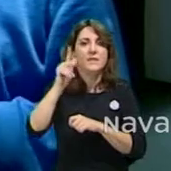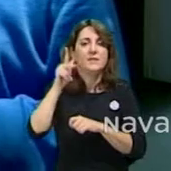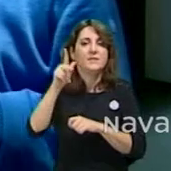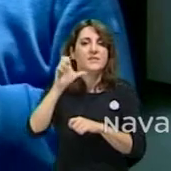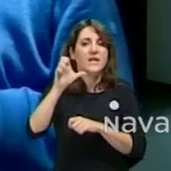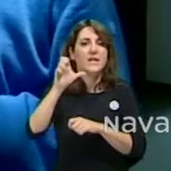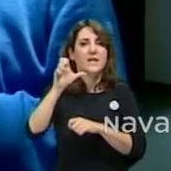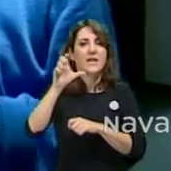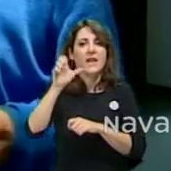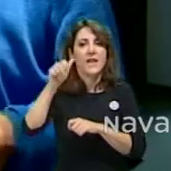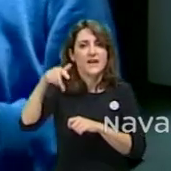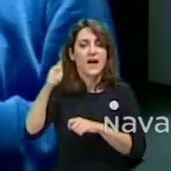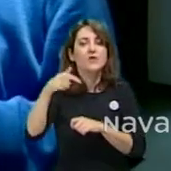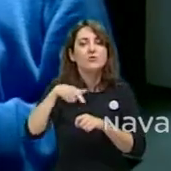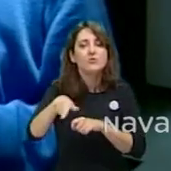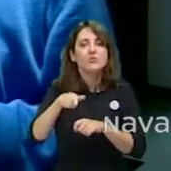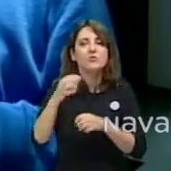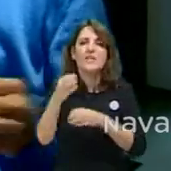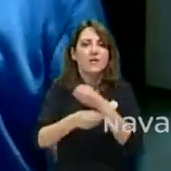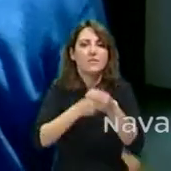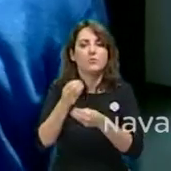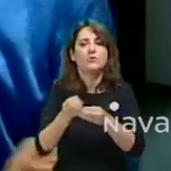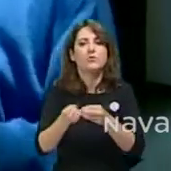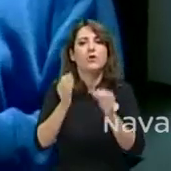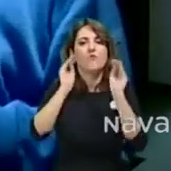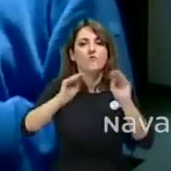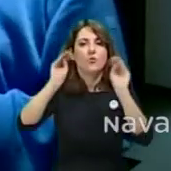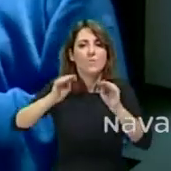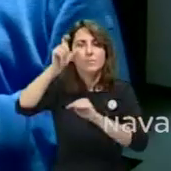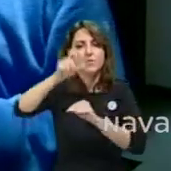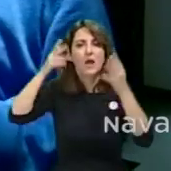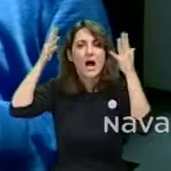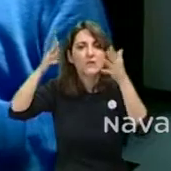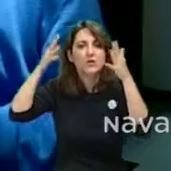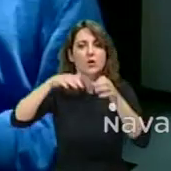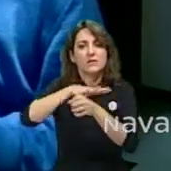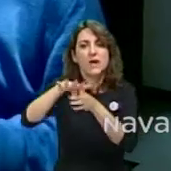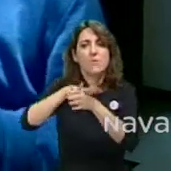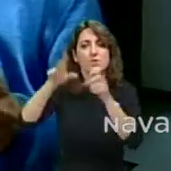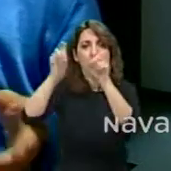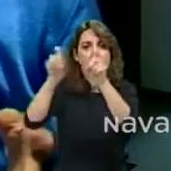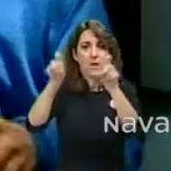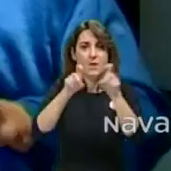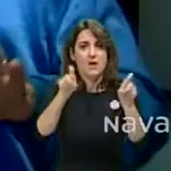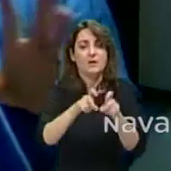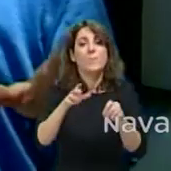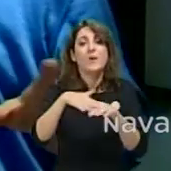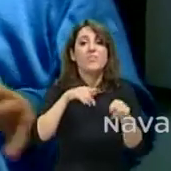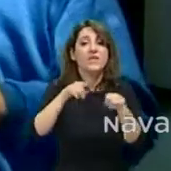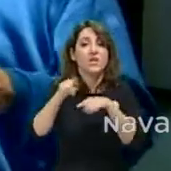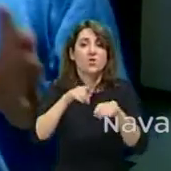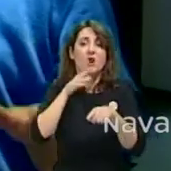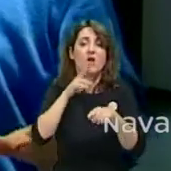asesores, sobre todo para el ámbito laboral, que llamamos supervisores, para la dirección, que llamamos coaching, aunque ahora el